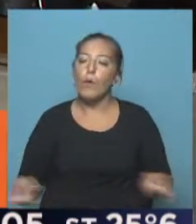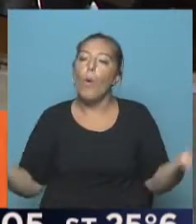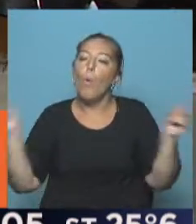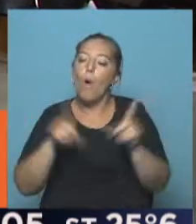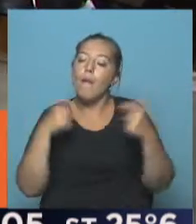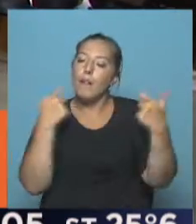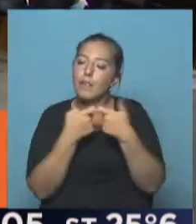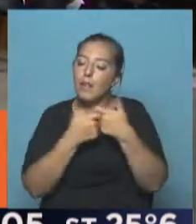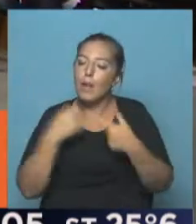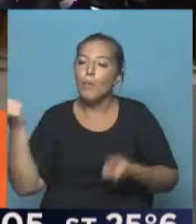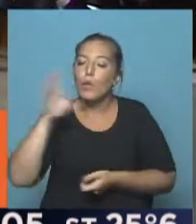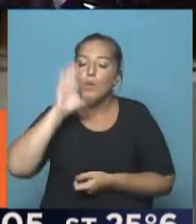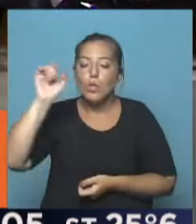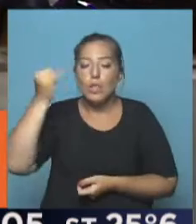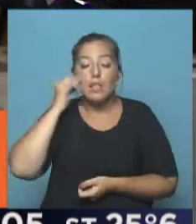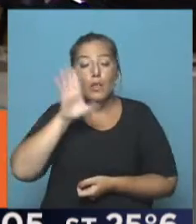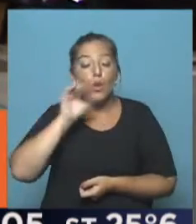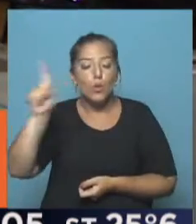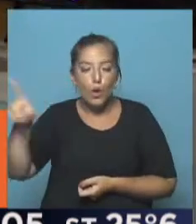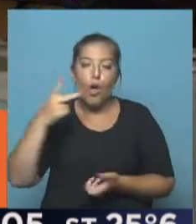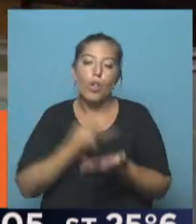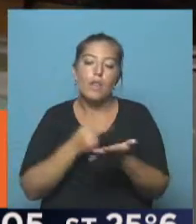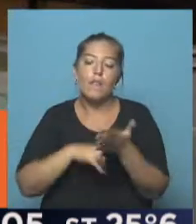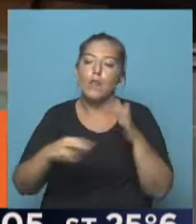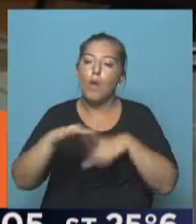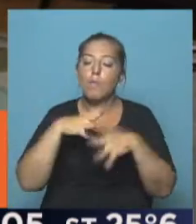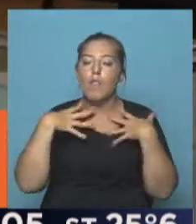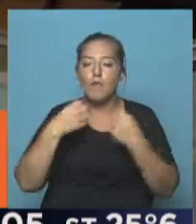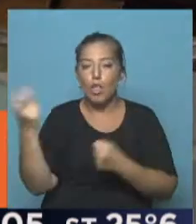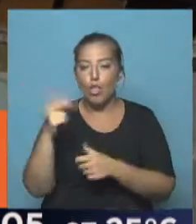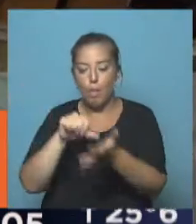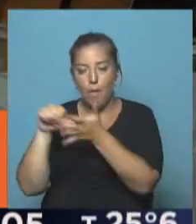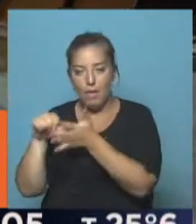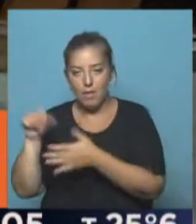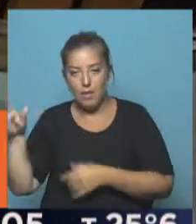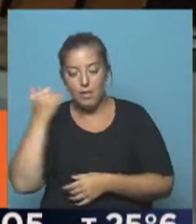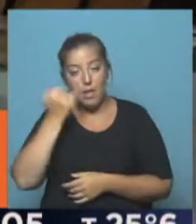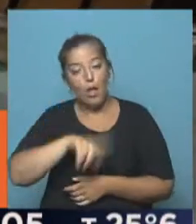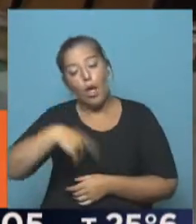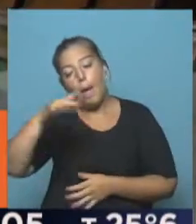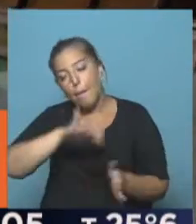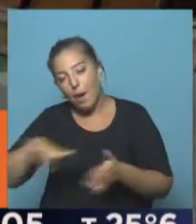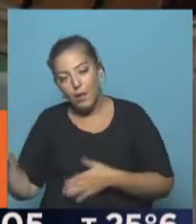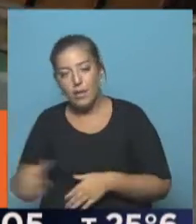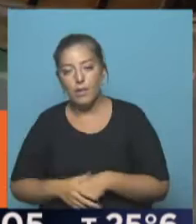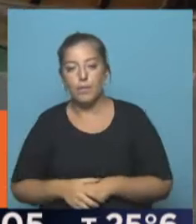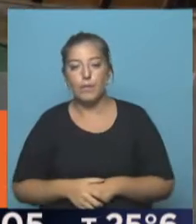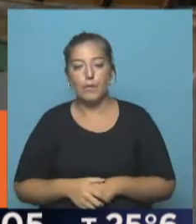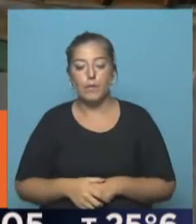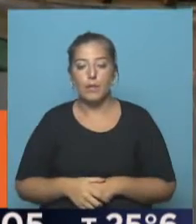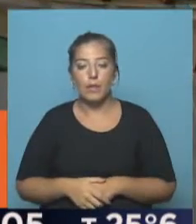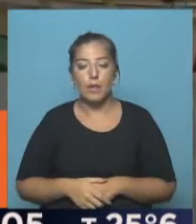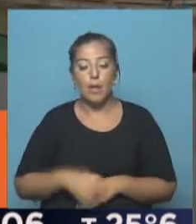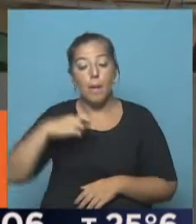aliados importantes, y Estados Unidos vuelve a asumir el compromiso de la defensa de estos dos países. Y por otro lado, el propio Mike